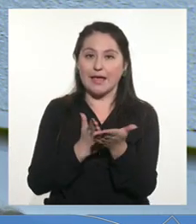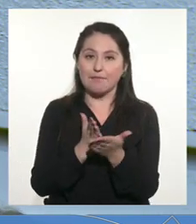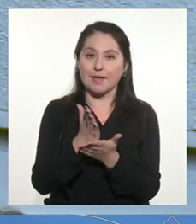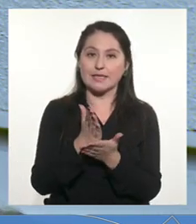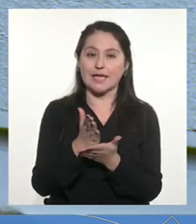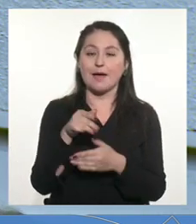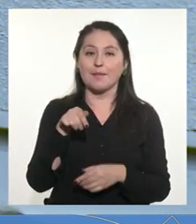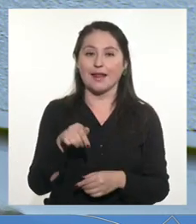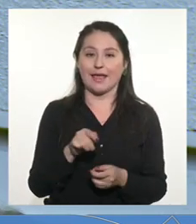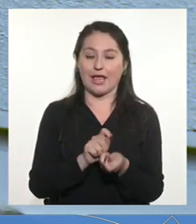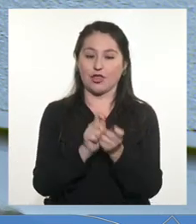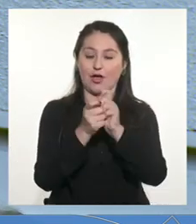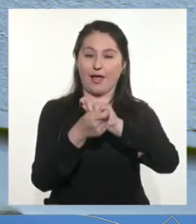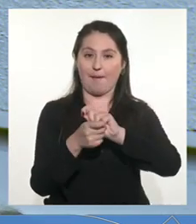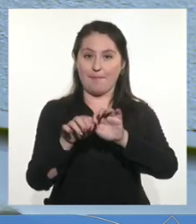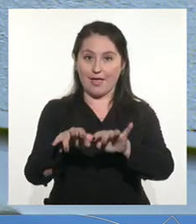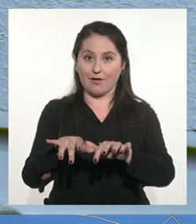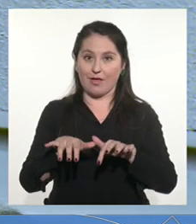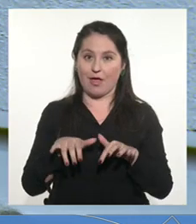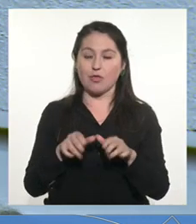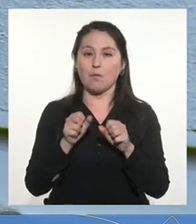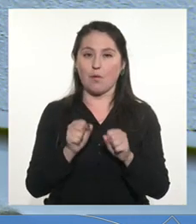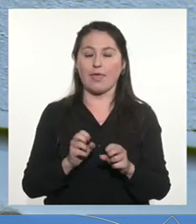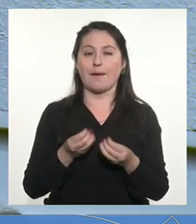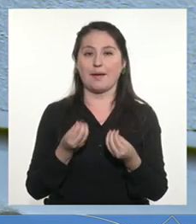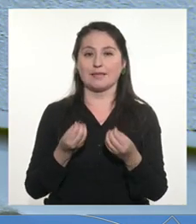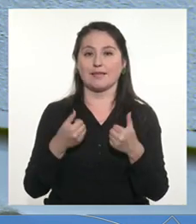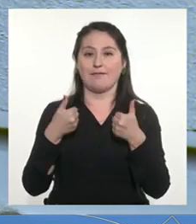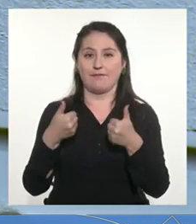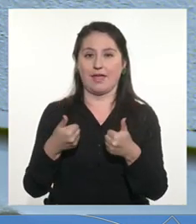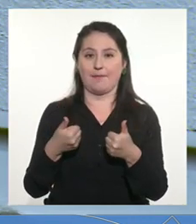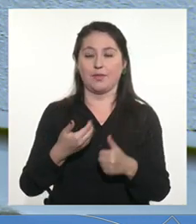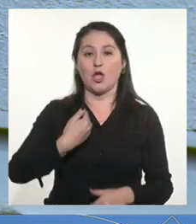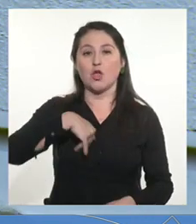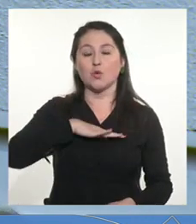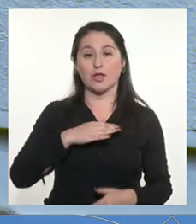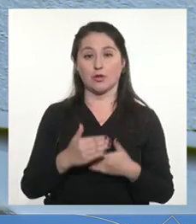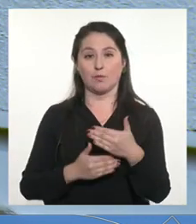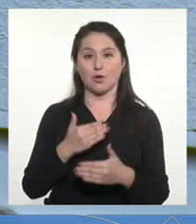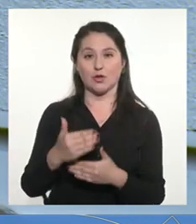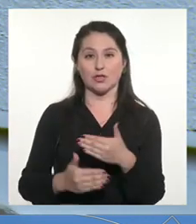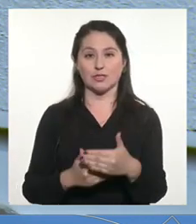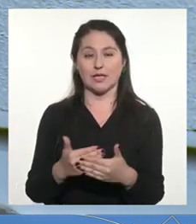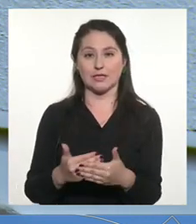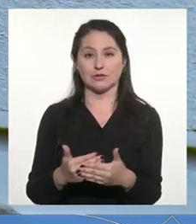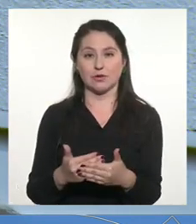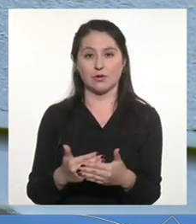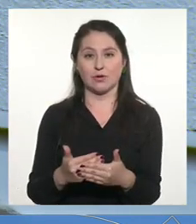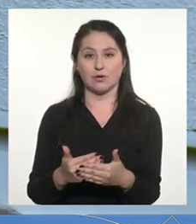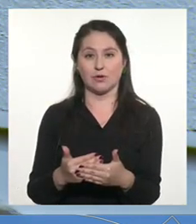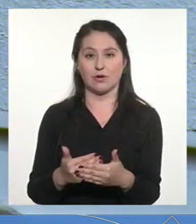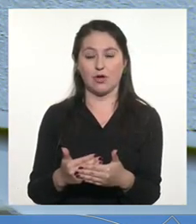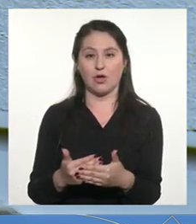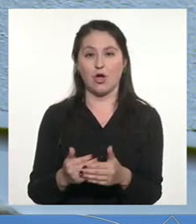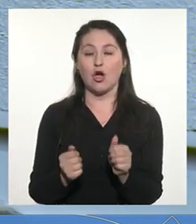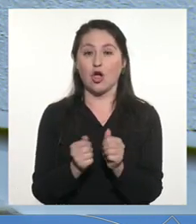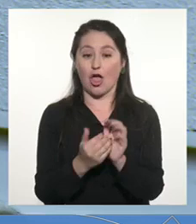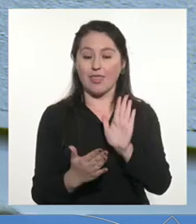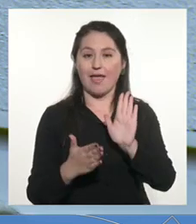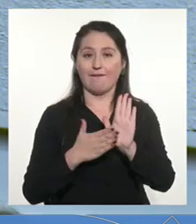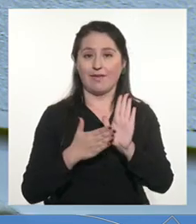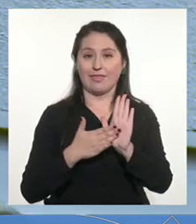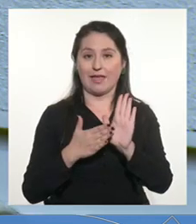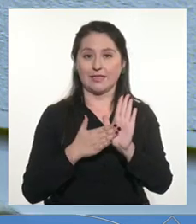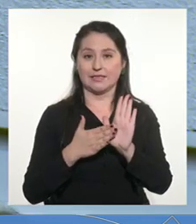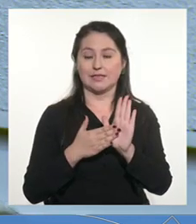segura ocurra de la forma adecuada que nuestros procesos sean transaccionales basados sobre evidencias que podamos recibir